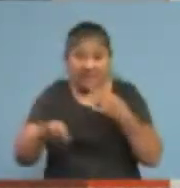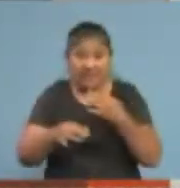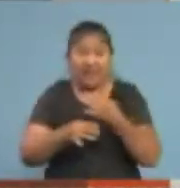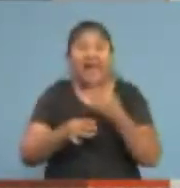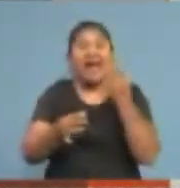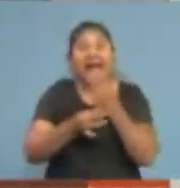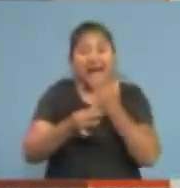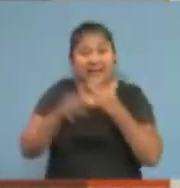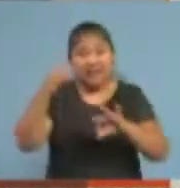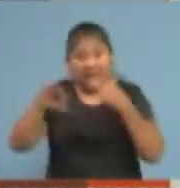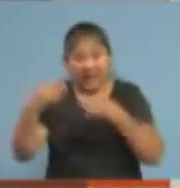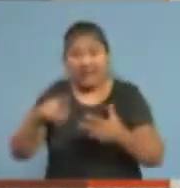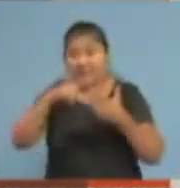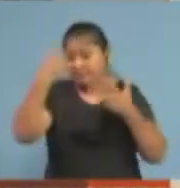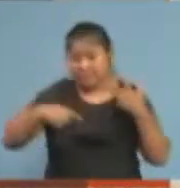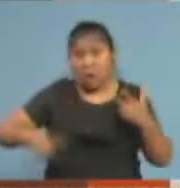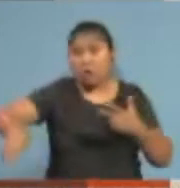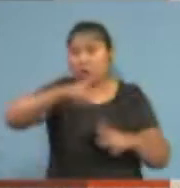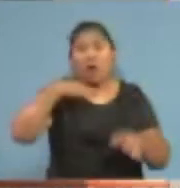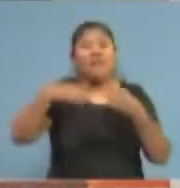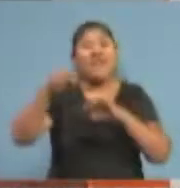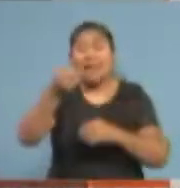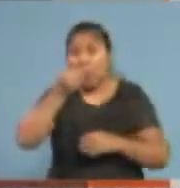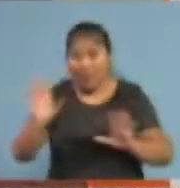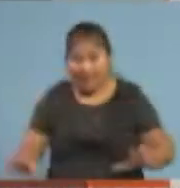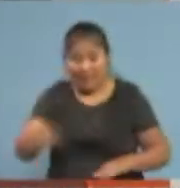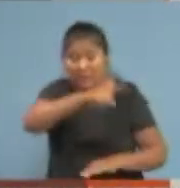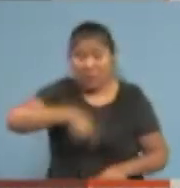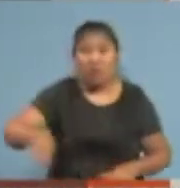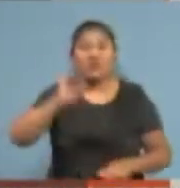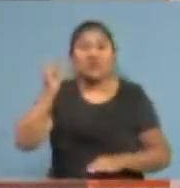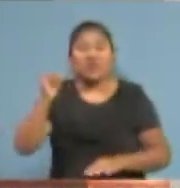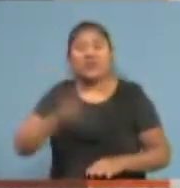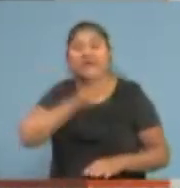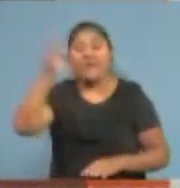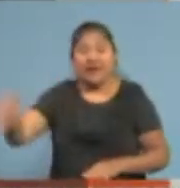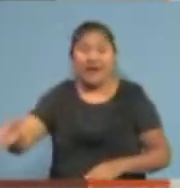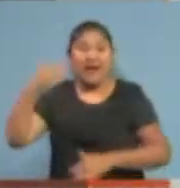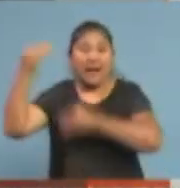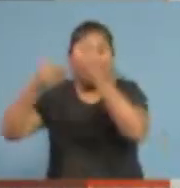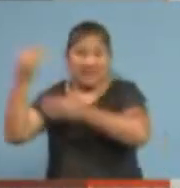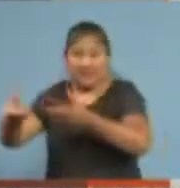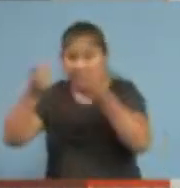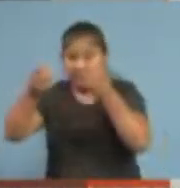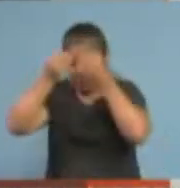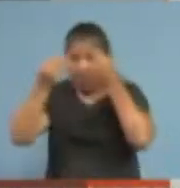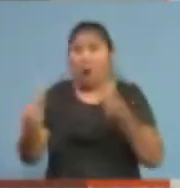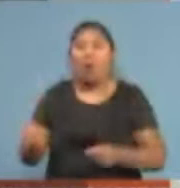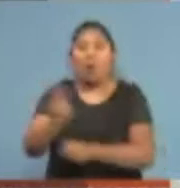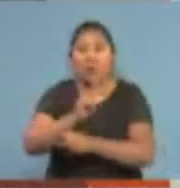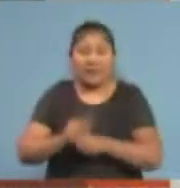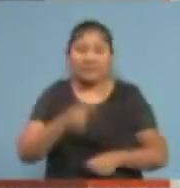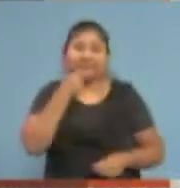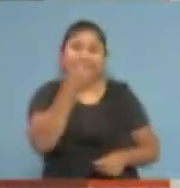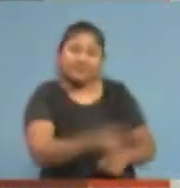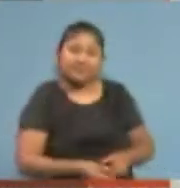y el certificado tiene una duración una validez de dos años además esto les sirve mucho porque por ejemplo hay gente que se